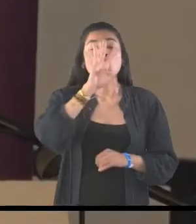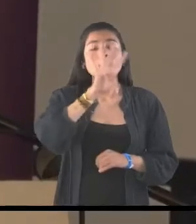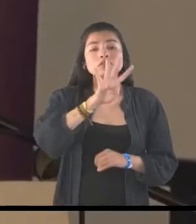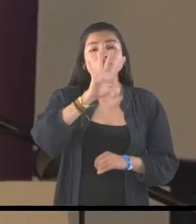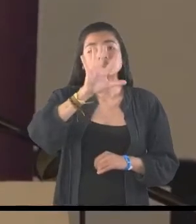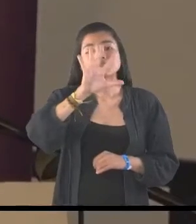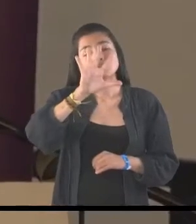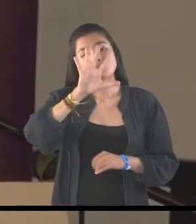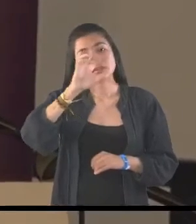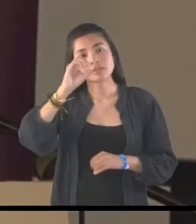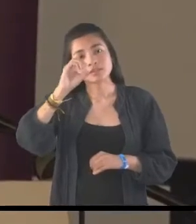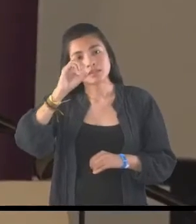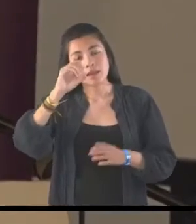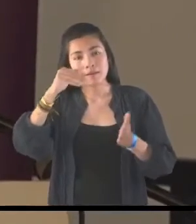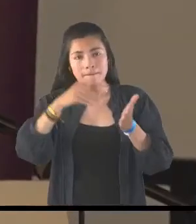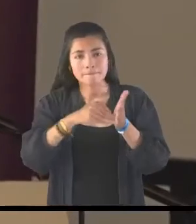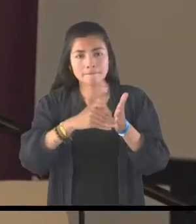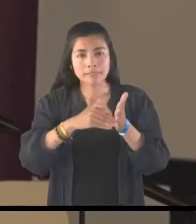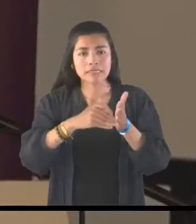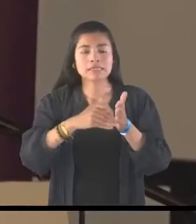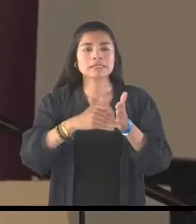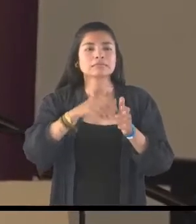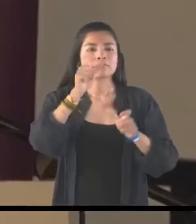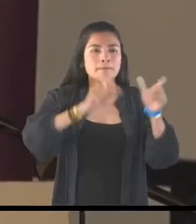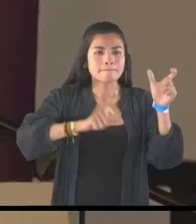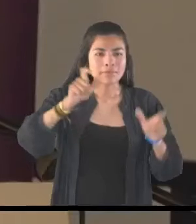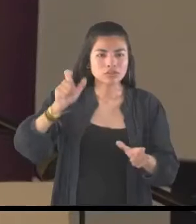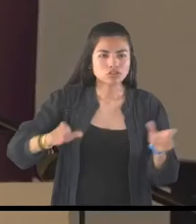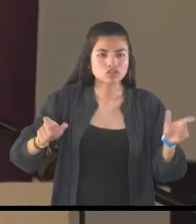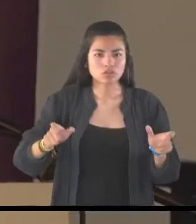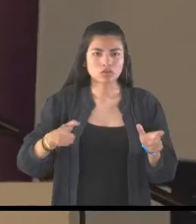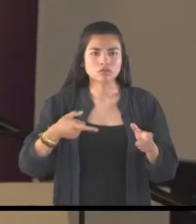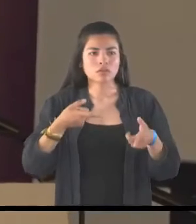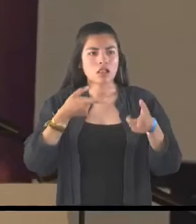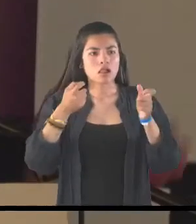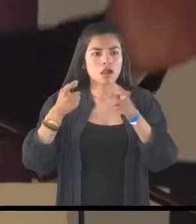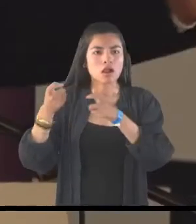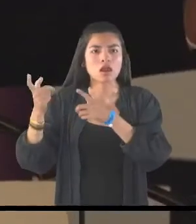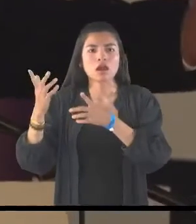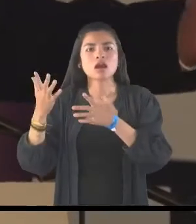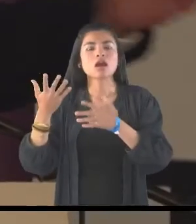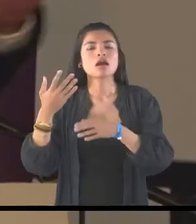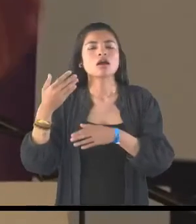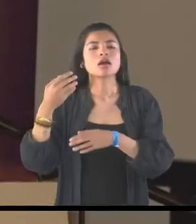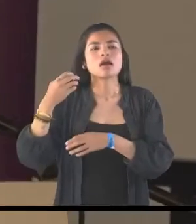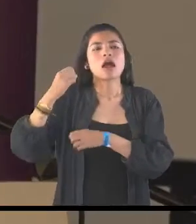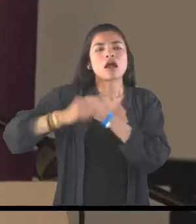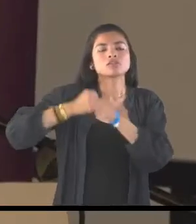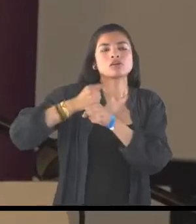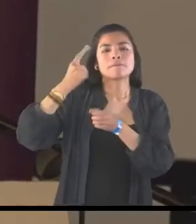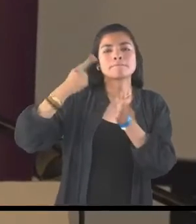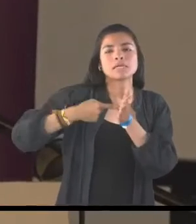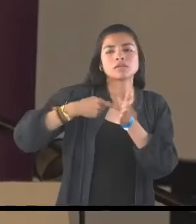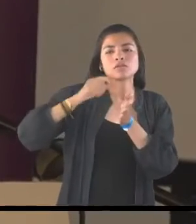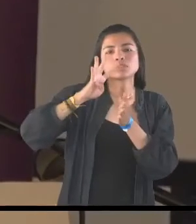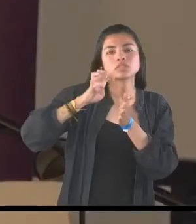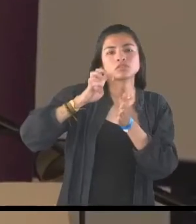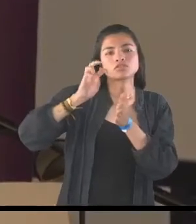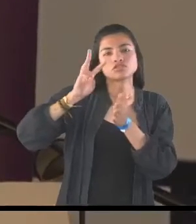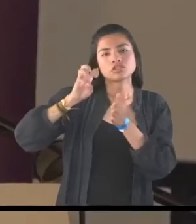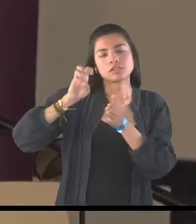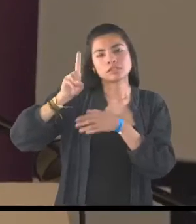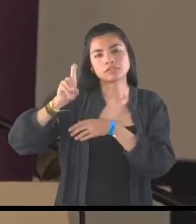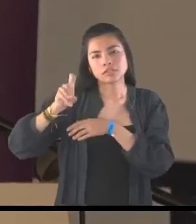personas, casi medio millón de personas asesinadas entre 1986 y